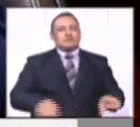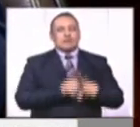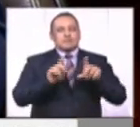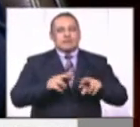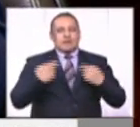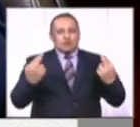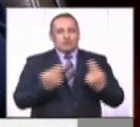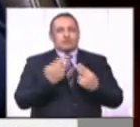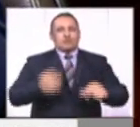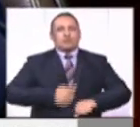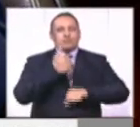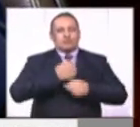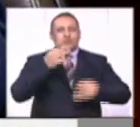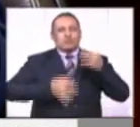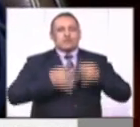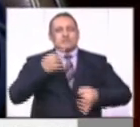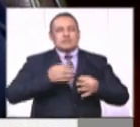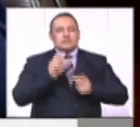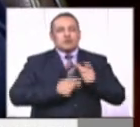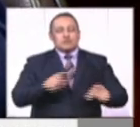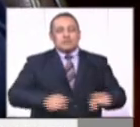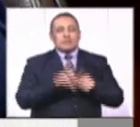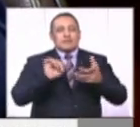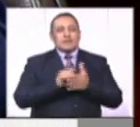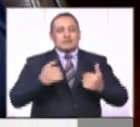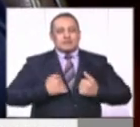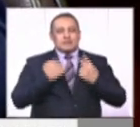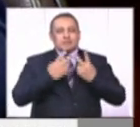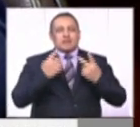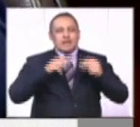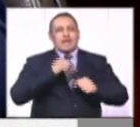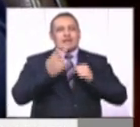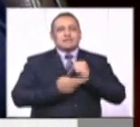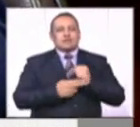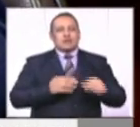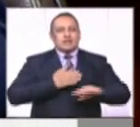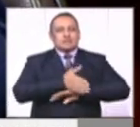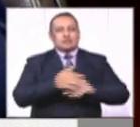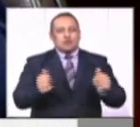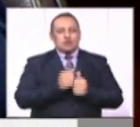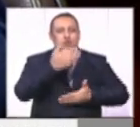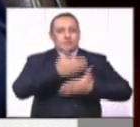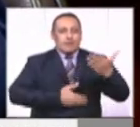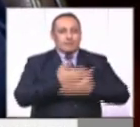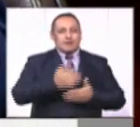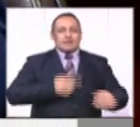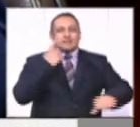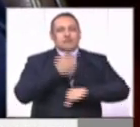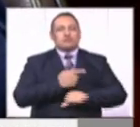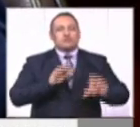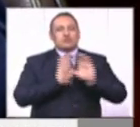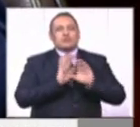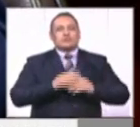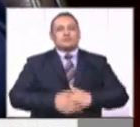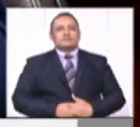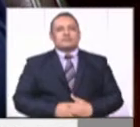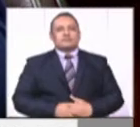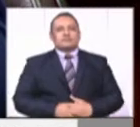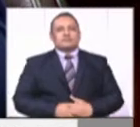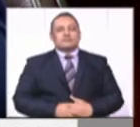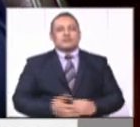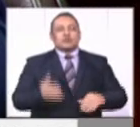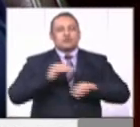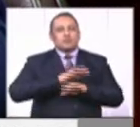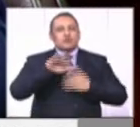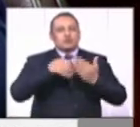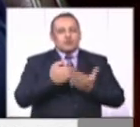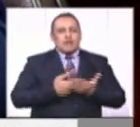sesión de audiencia pública Asimismo se le ha garantizado el acceso al expediente de la denuncia constitucional sobre